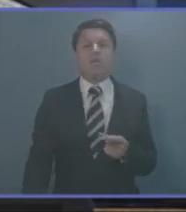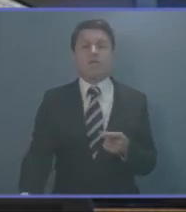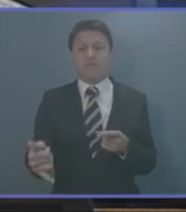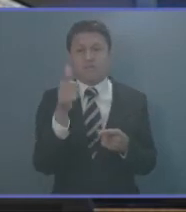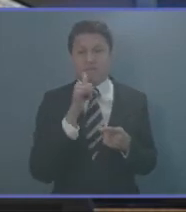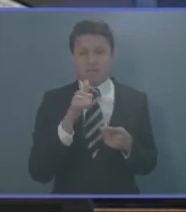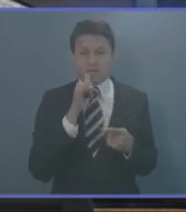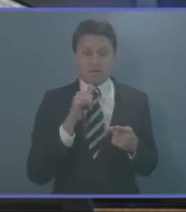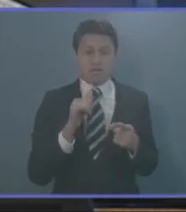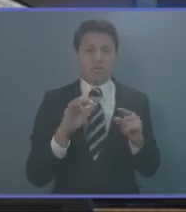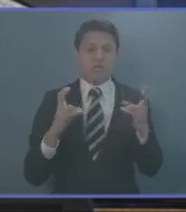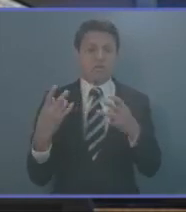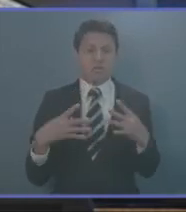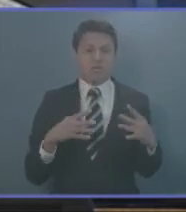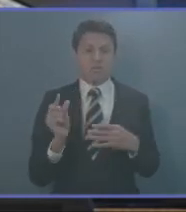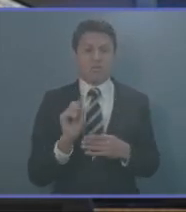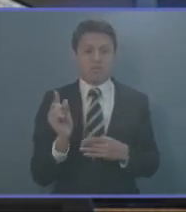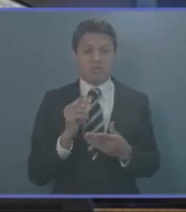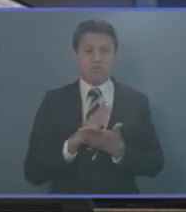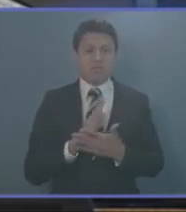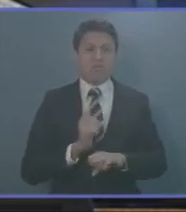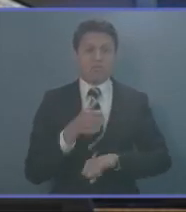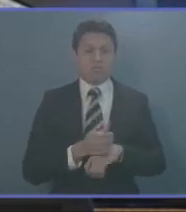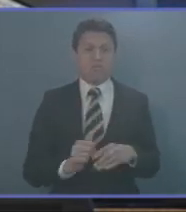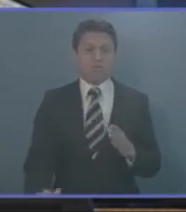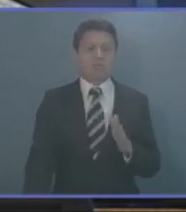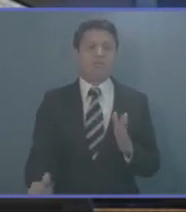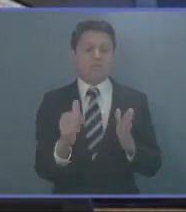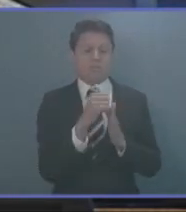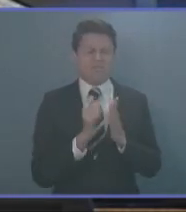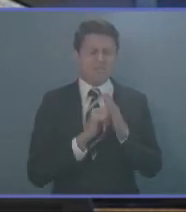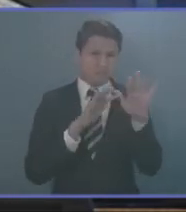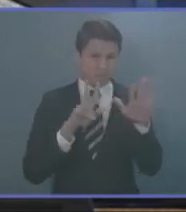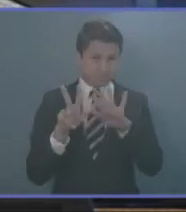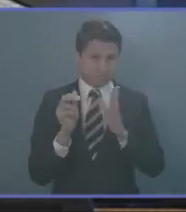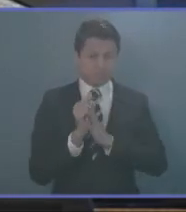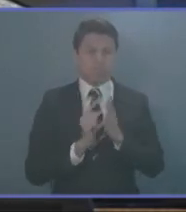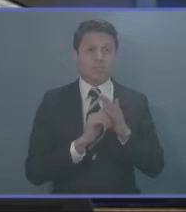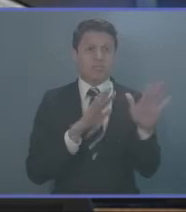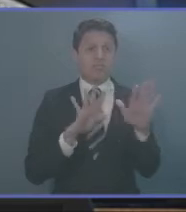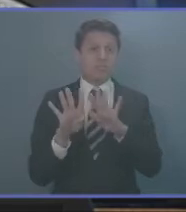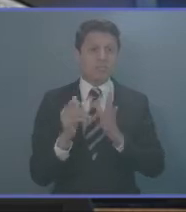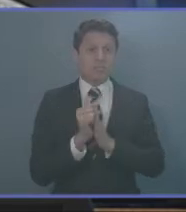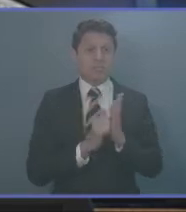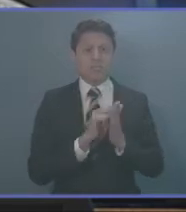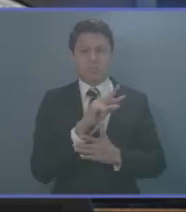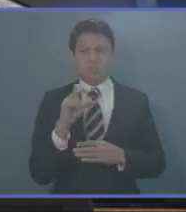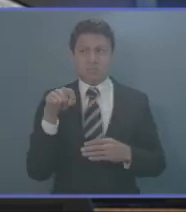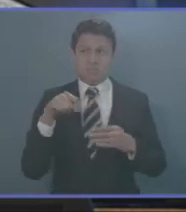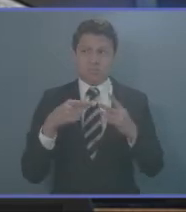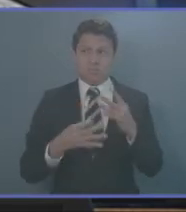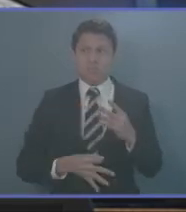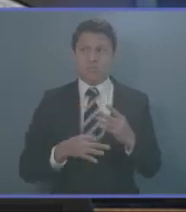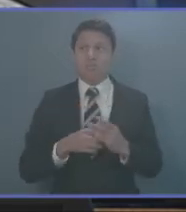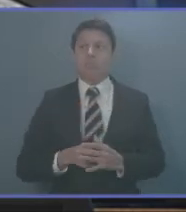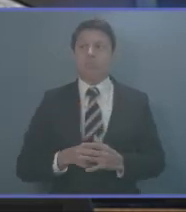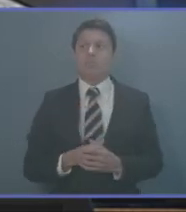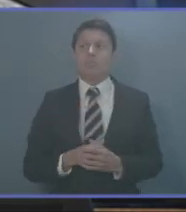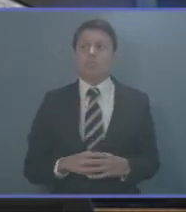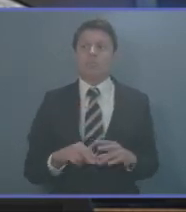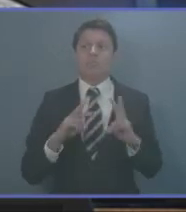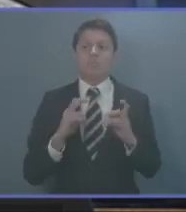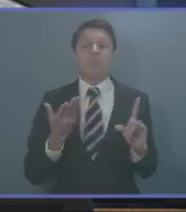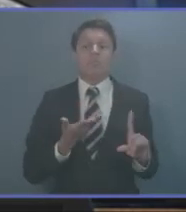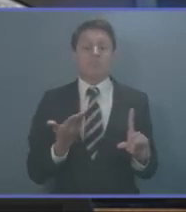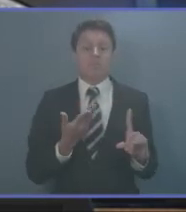actividades relacionadas en juegos permitidos conforme a lo dispuesto en los artículos 18, 19, 20 y 21 de la presente ley, en el caso de